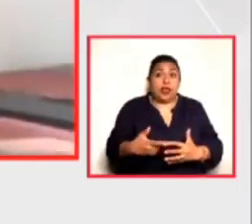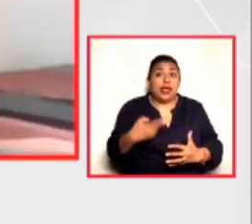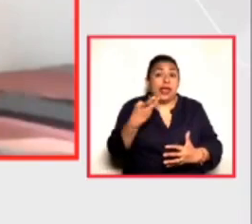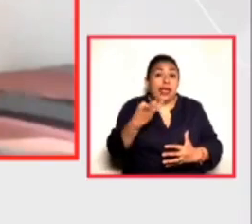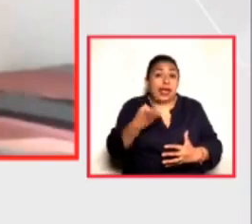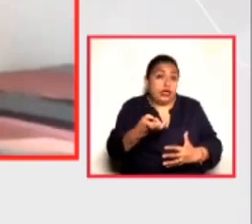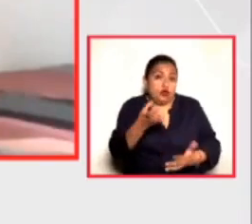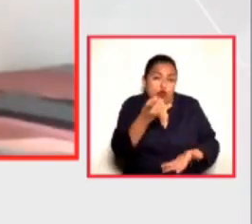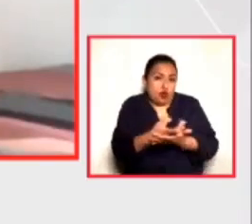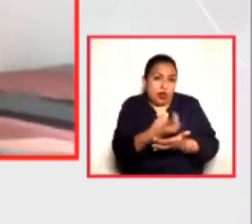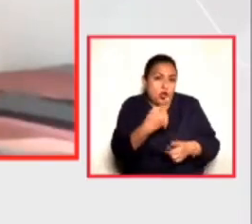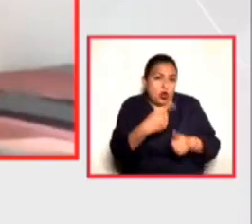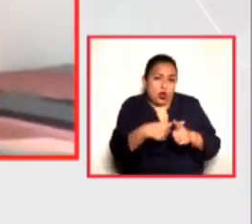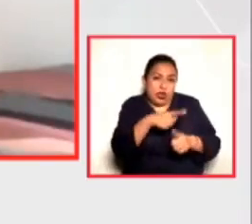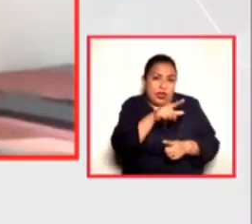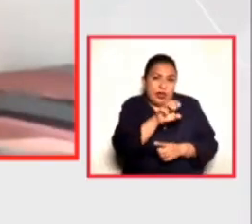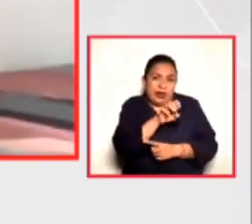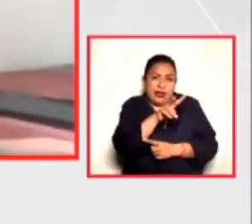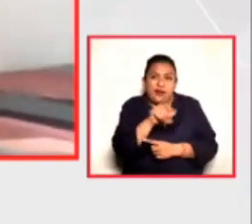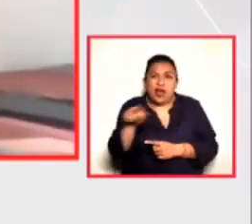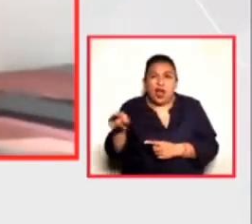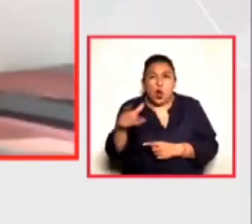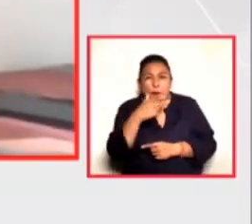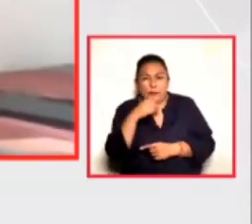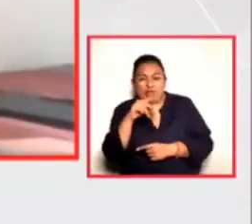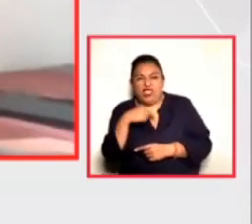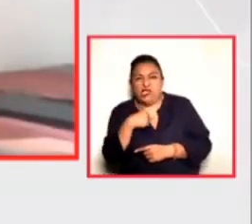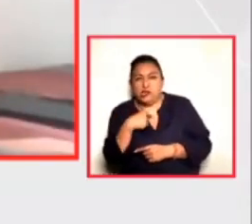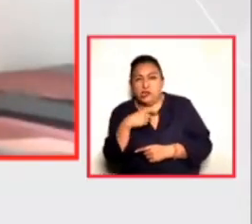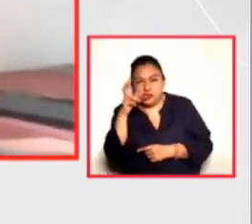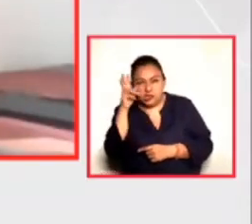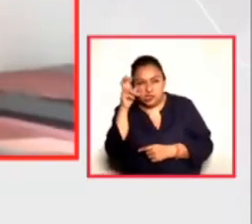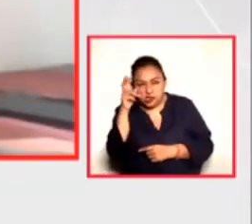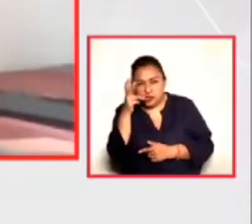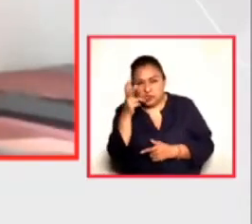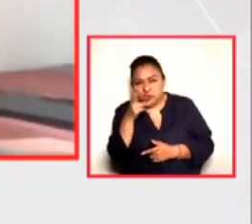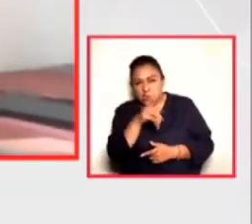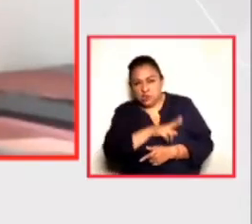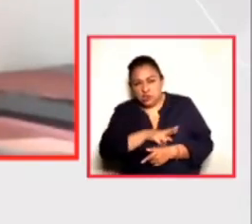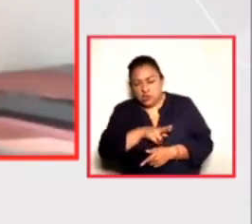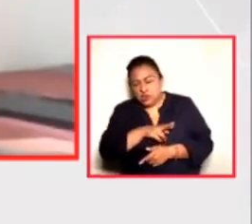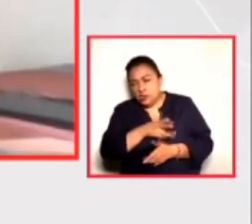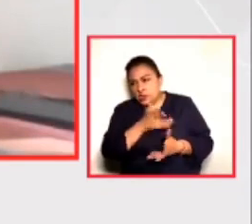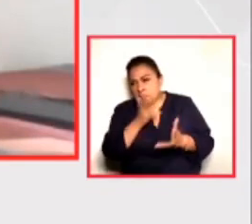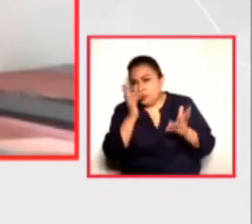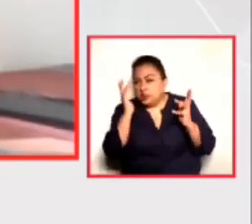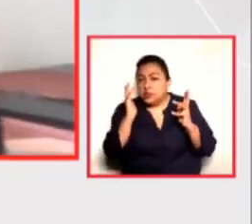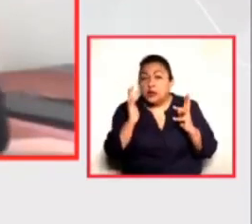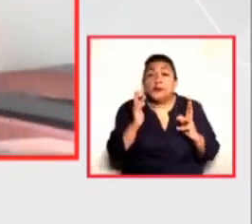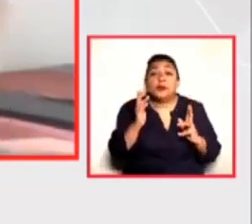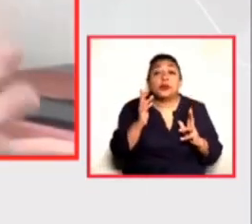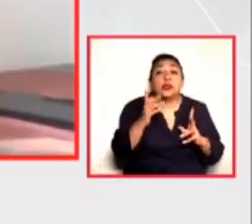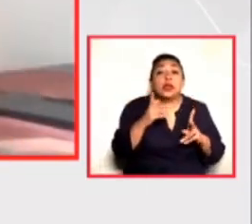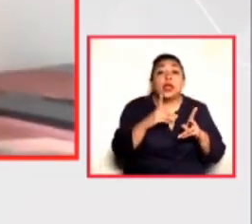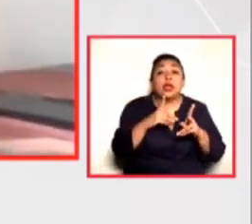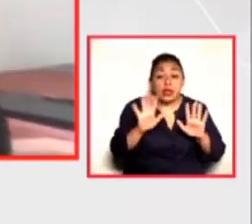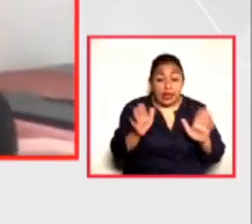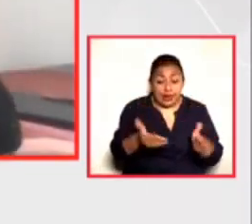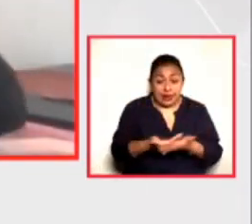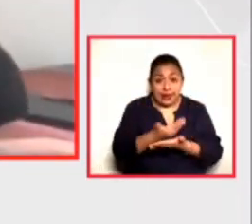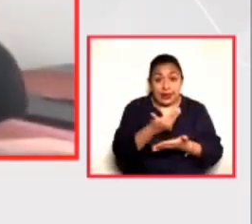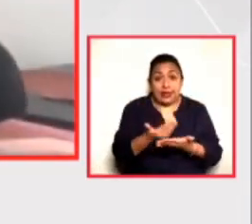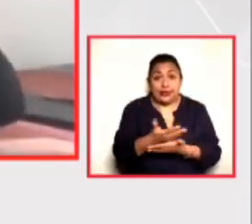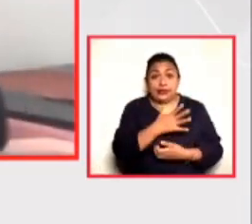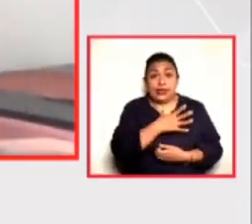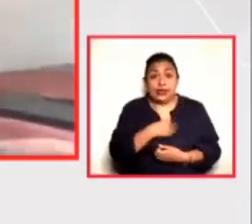Y se llena de envidia, se llena de rencor, y aparecen los hijos. Eva